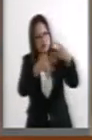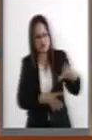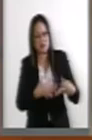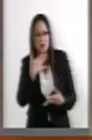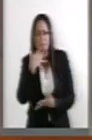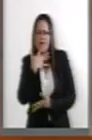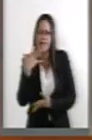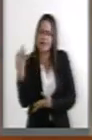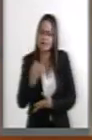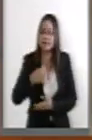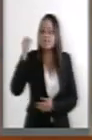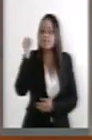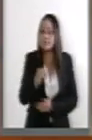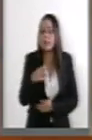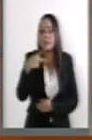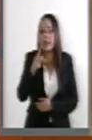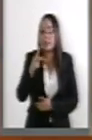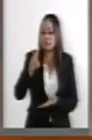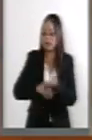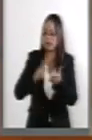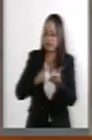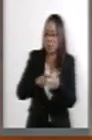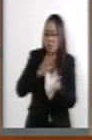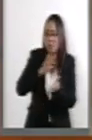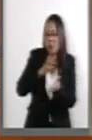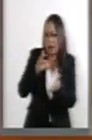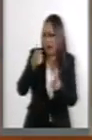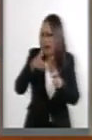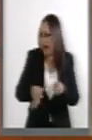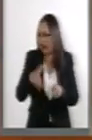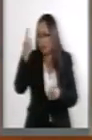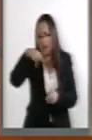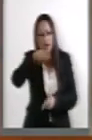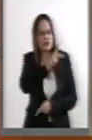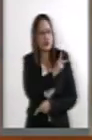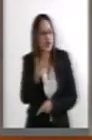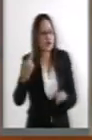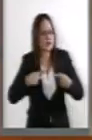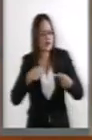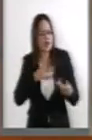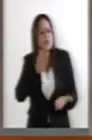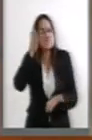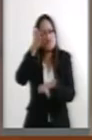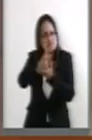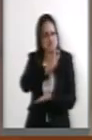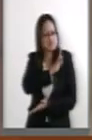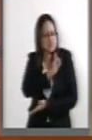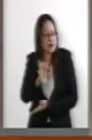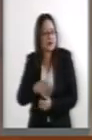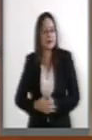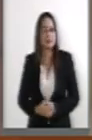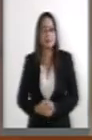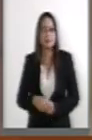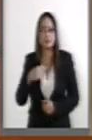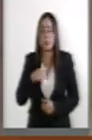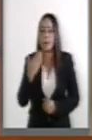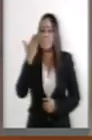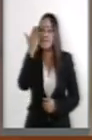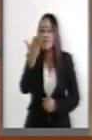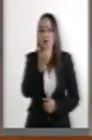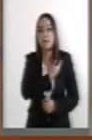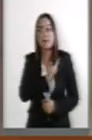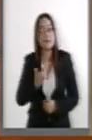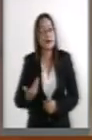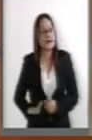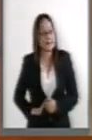pero aparte a un costo accesible para toda la gente que nos quiera visitar. Yo le pido a la